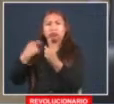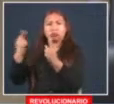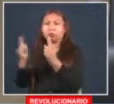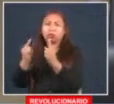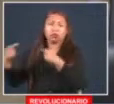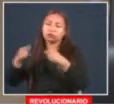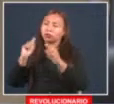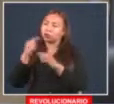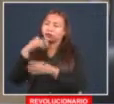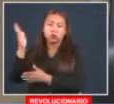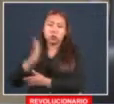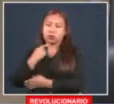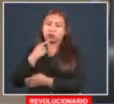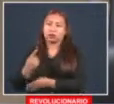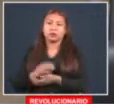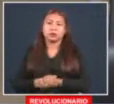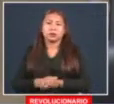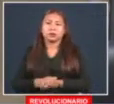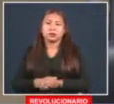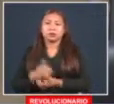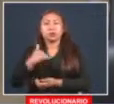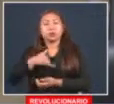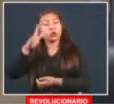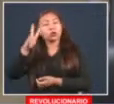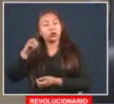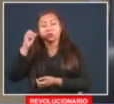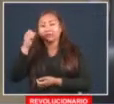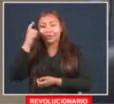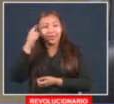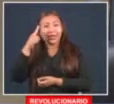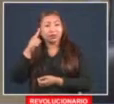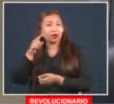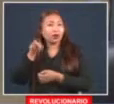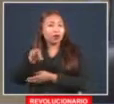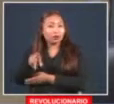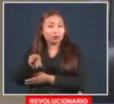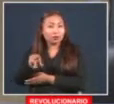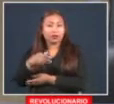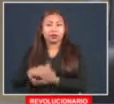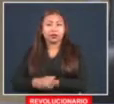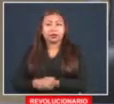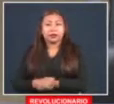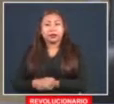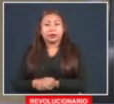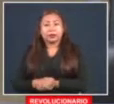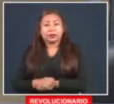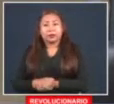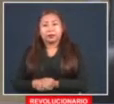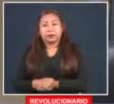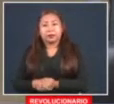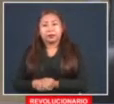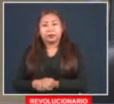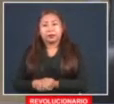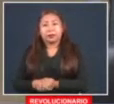todo? Yo no entiendo a la compañera, pero ni siquiera me voy a dirigir hacia ella. ¿Dónde empieza